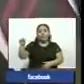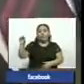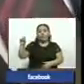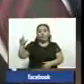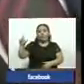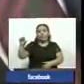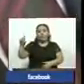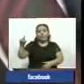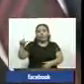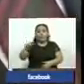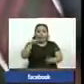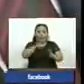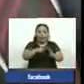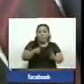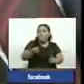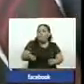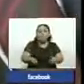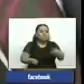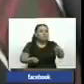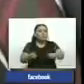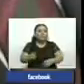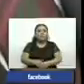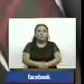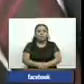quien hacía las entregas de dinero.